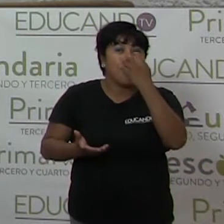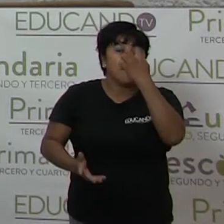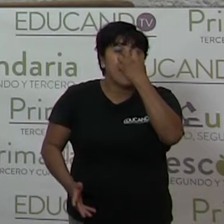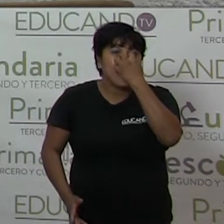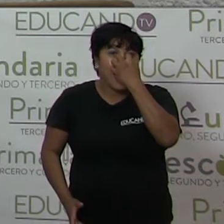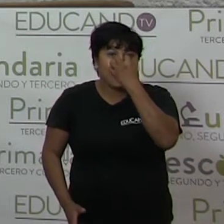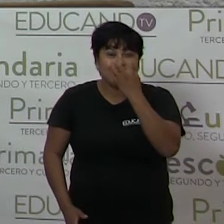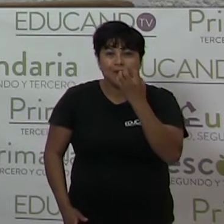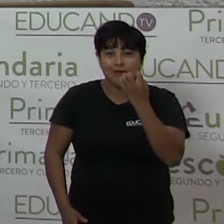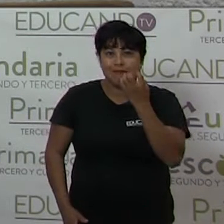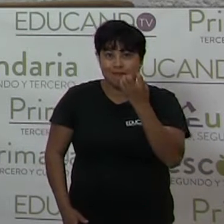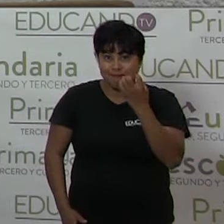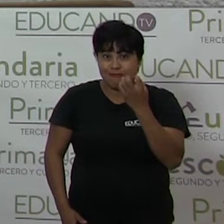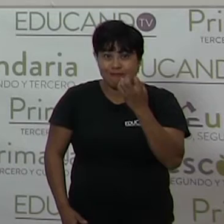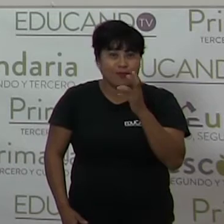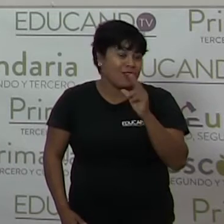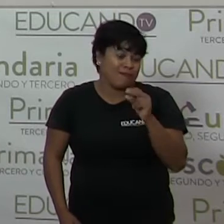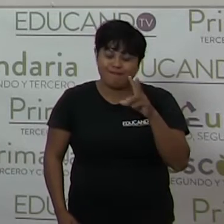payaso